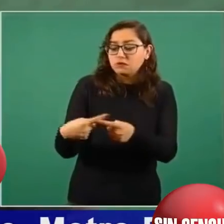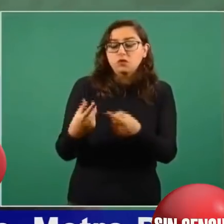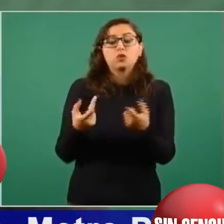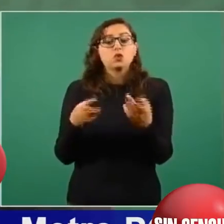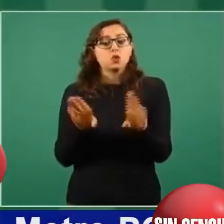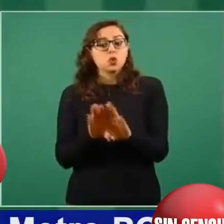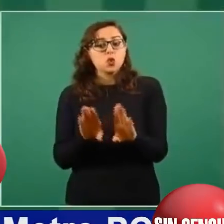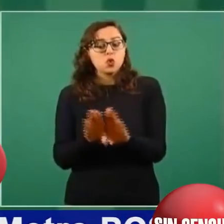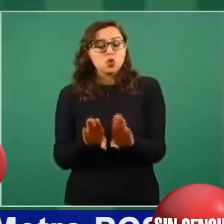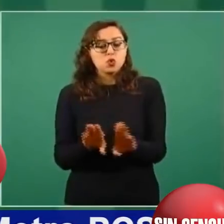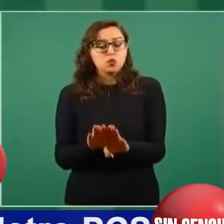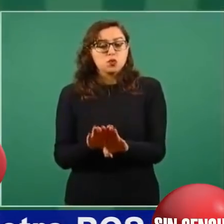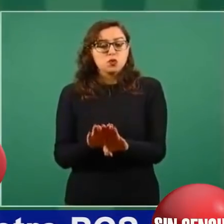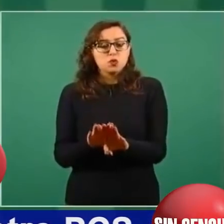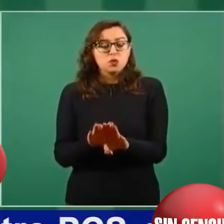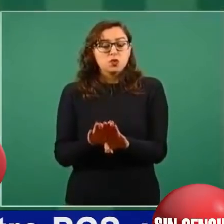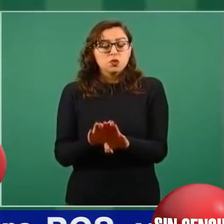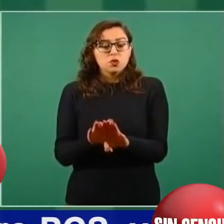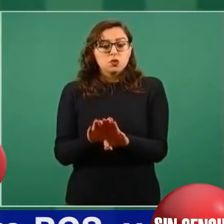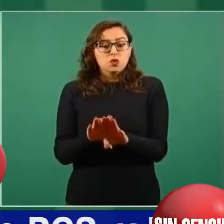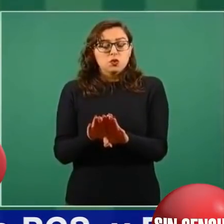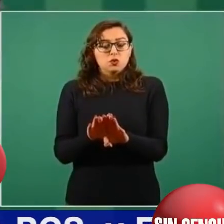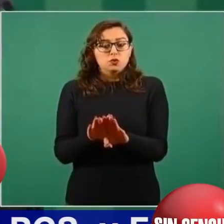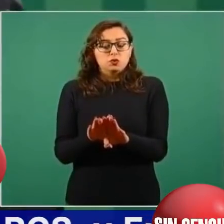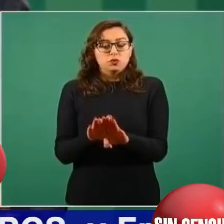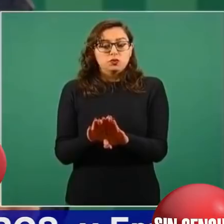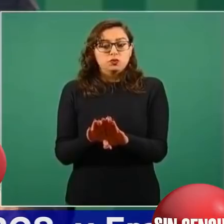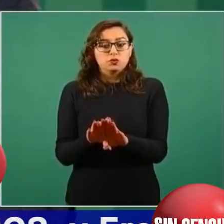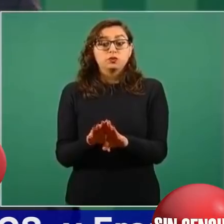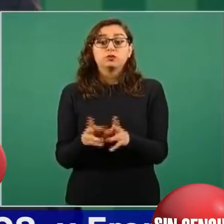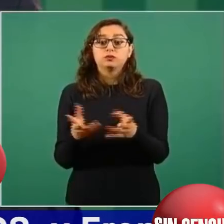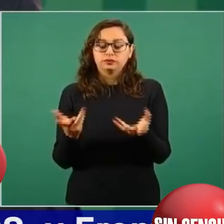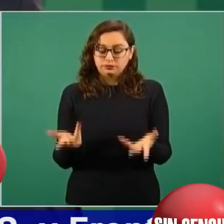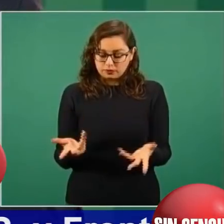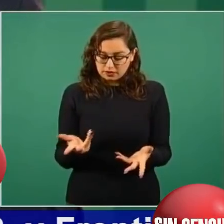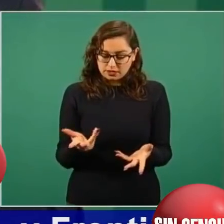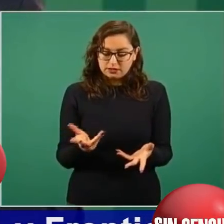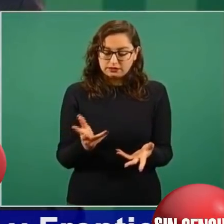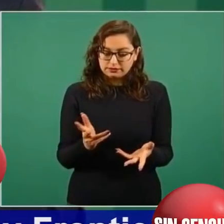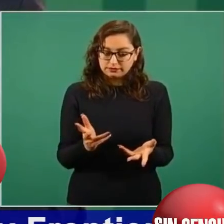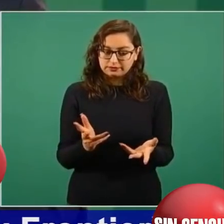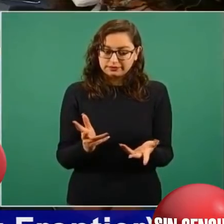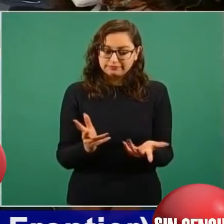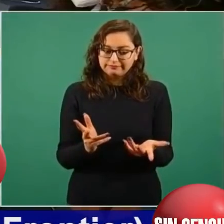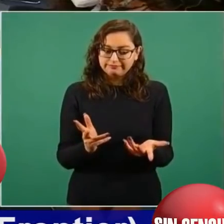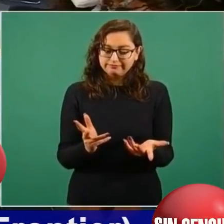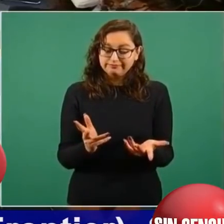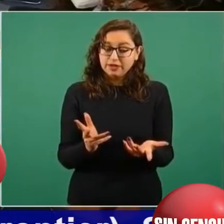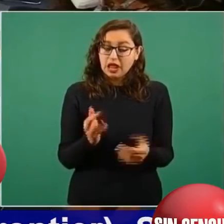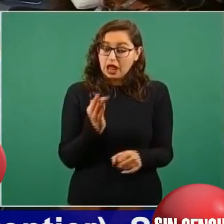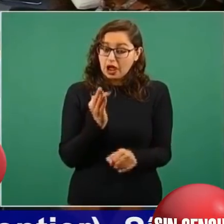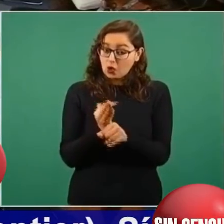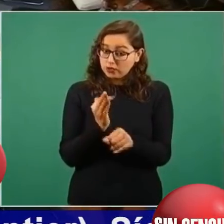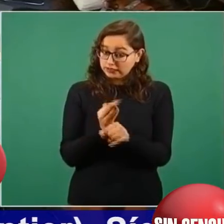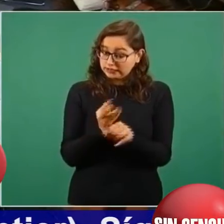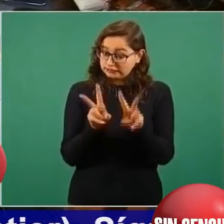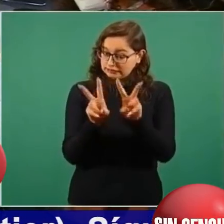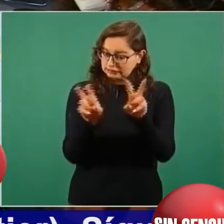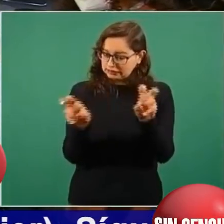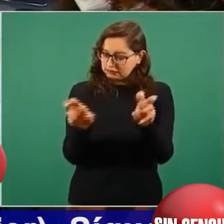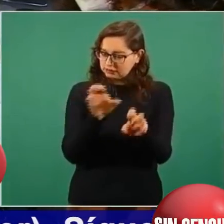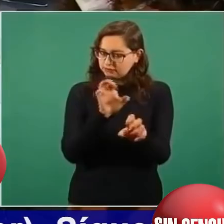Desde luego hay una situación muy especial por la